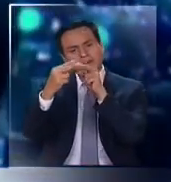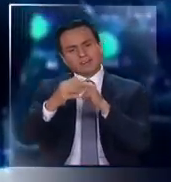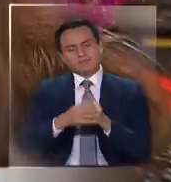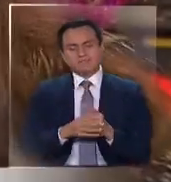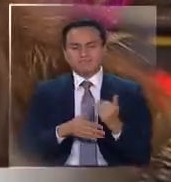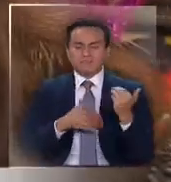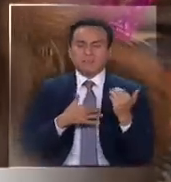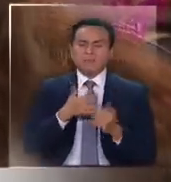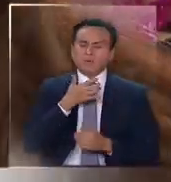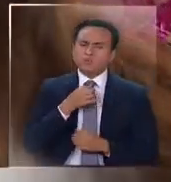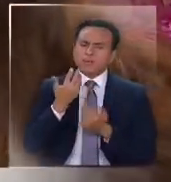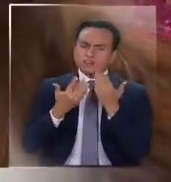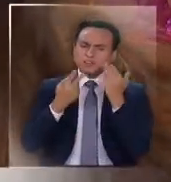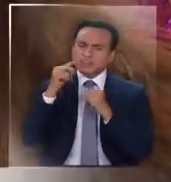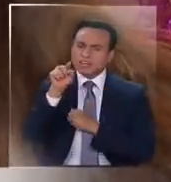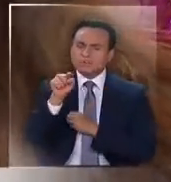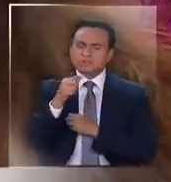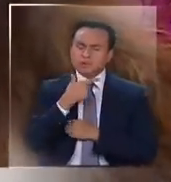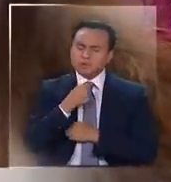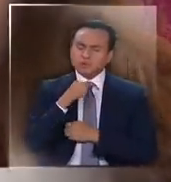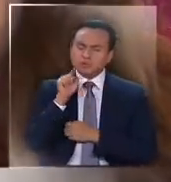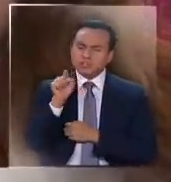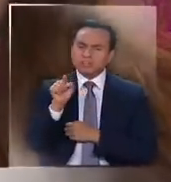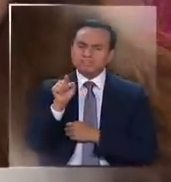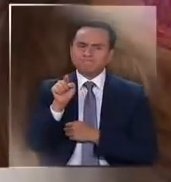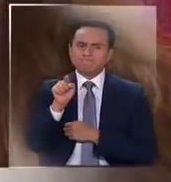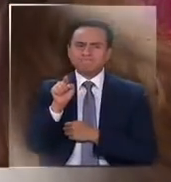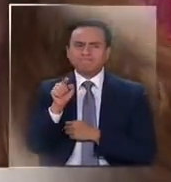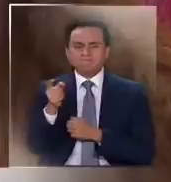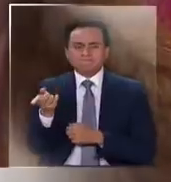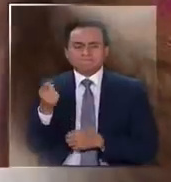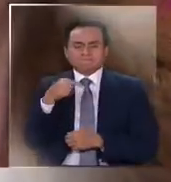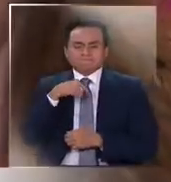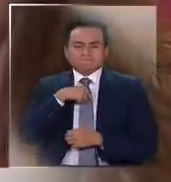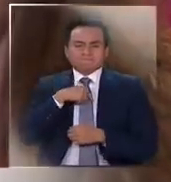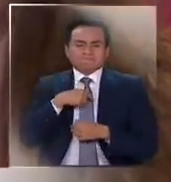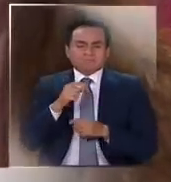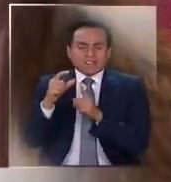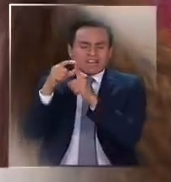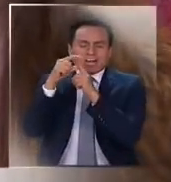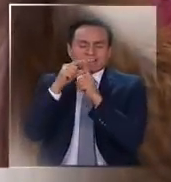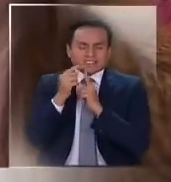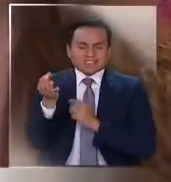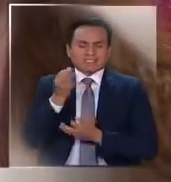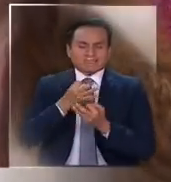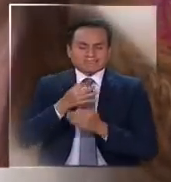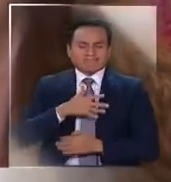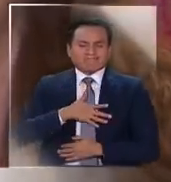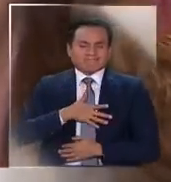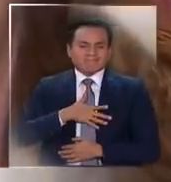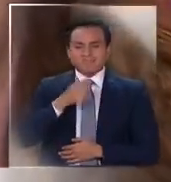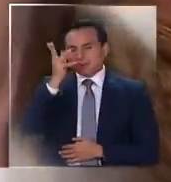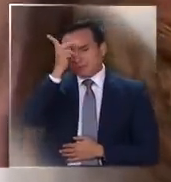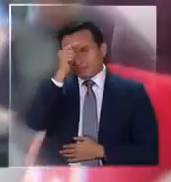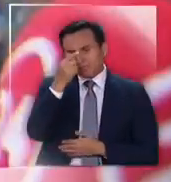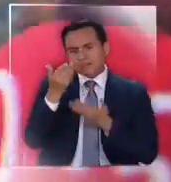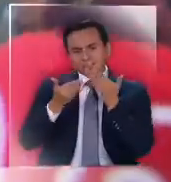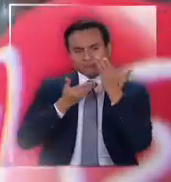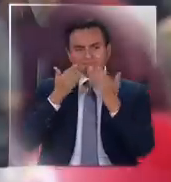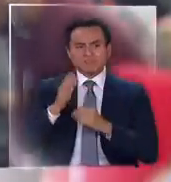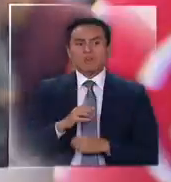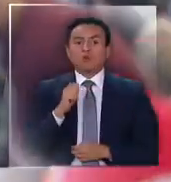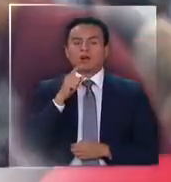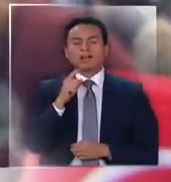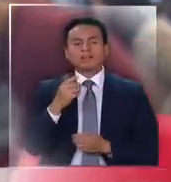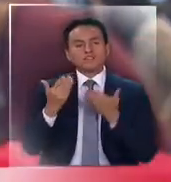volverte a ver. Me gustan las canciones de él, la encuentro muy... Me llegan mucho las palabras que él dice y es bien romántico para cantar. ¿Cuál